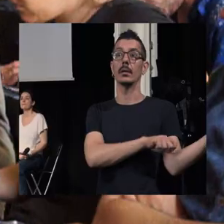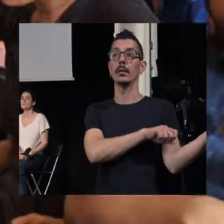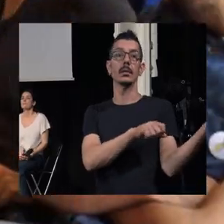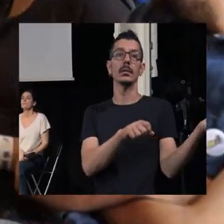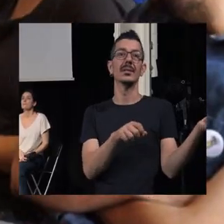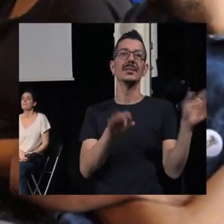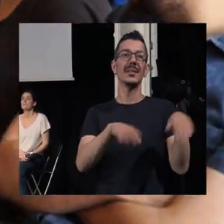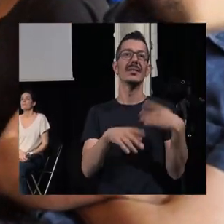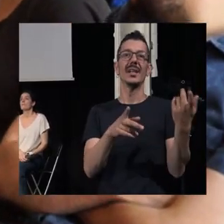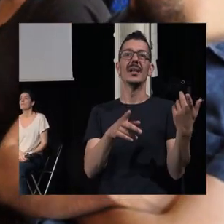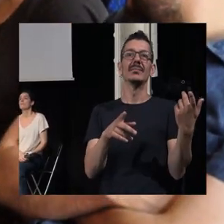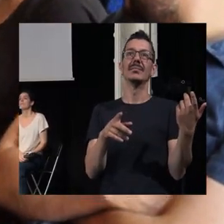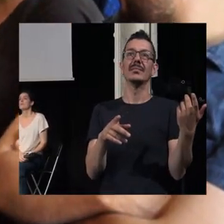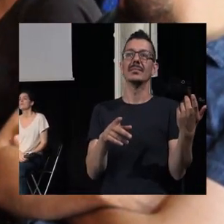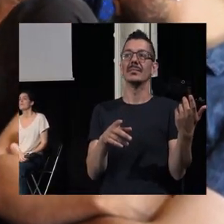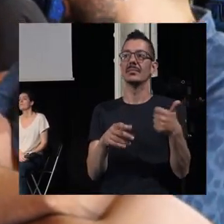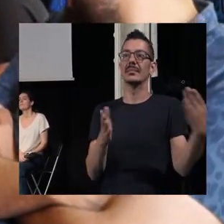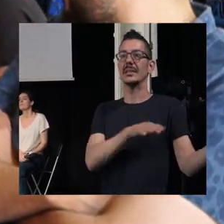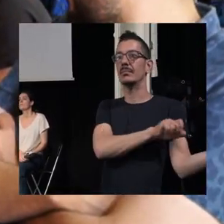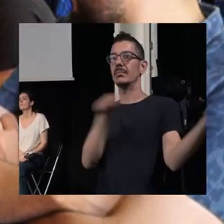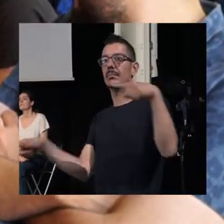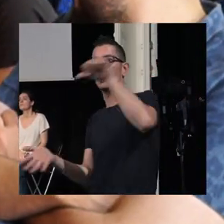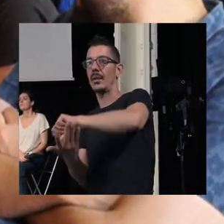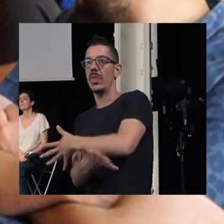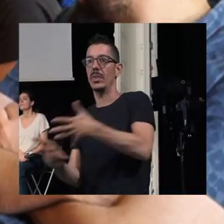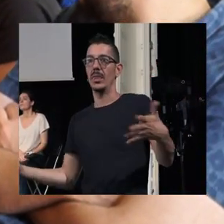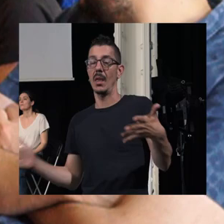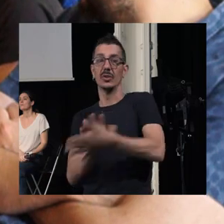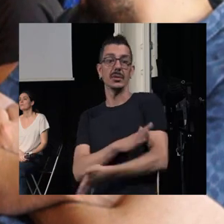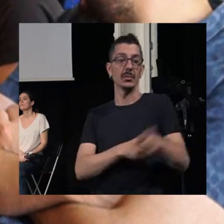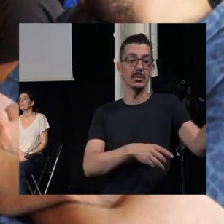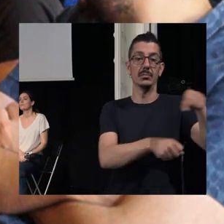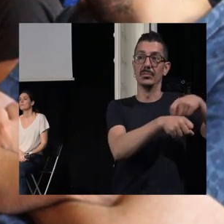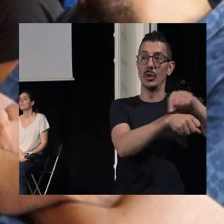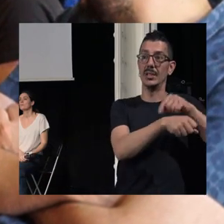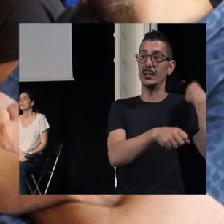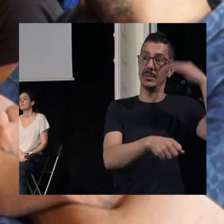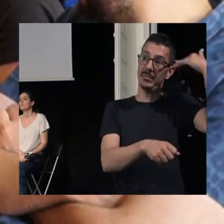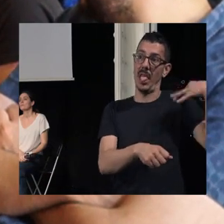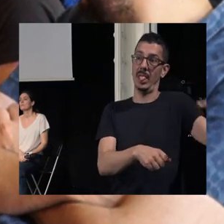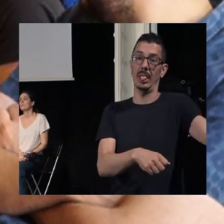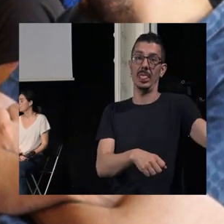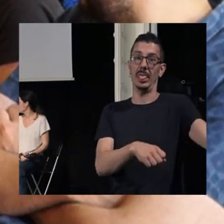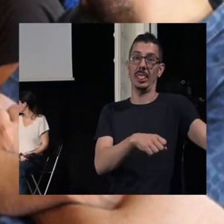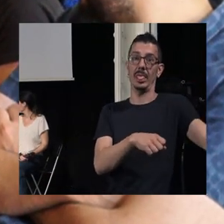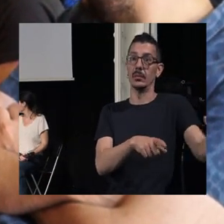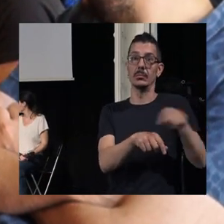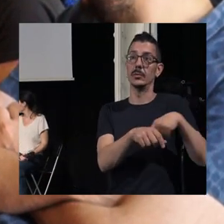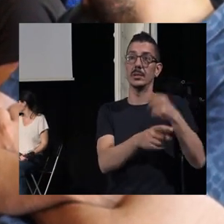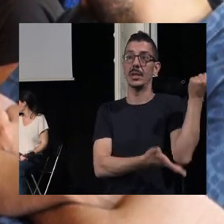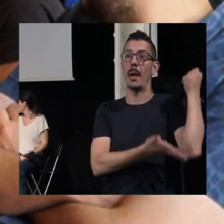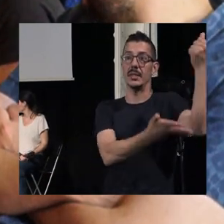estas grandes ciudades, porque las políticas que hay en estos municipios son políticas